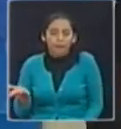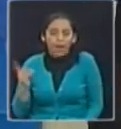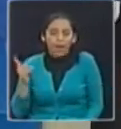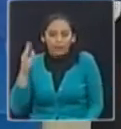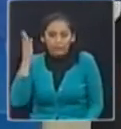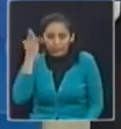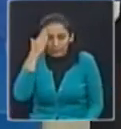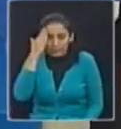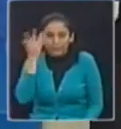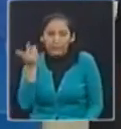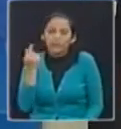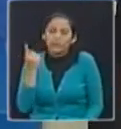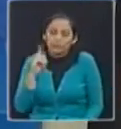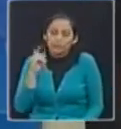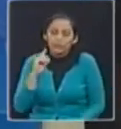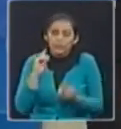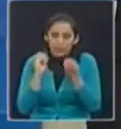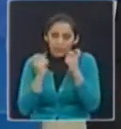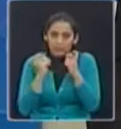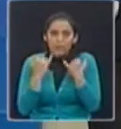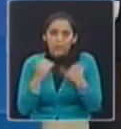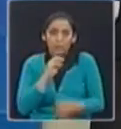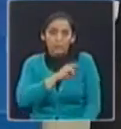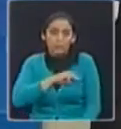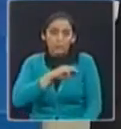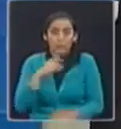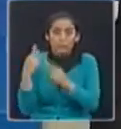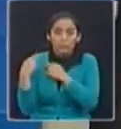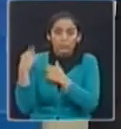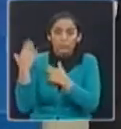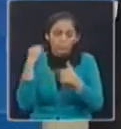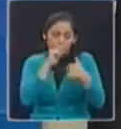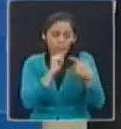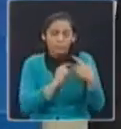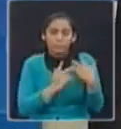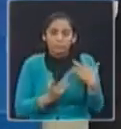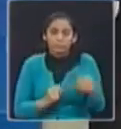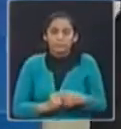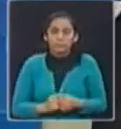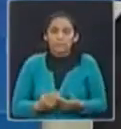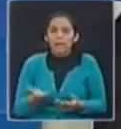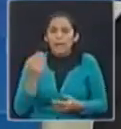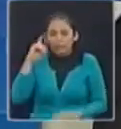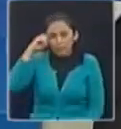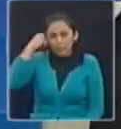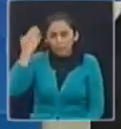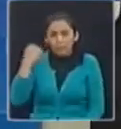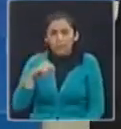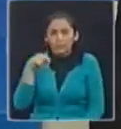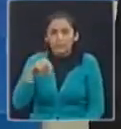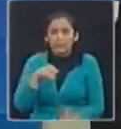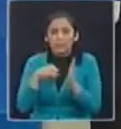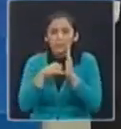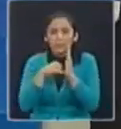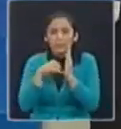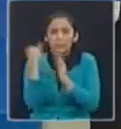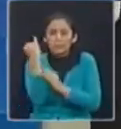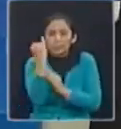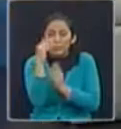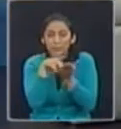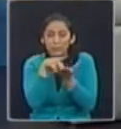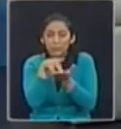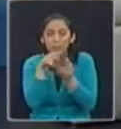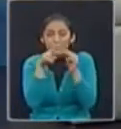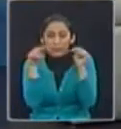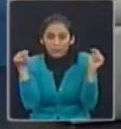tienen que volver a los municipios. Cada vez que se paga por el impuesto verde, esa plata se va al Estado central y no regresa un centavo a las ciudades por causa